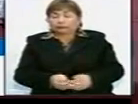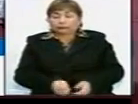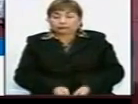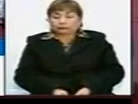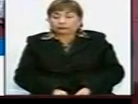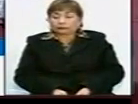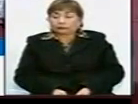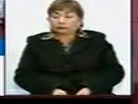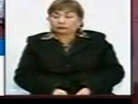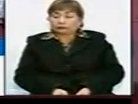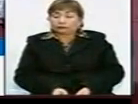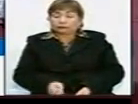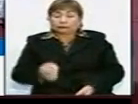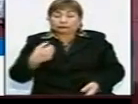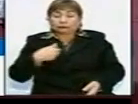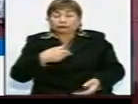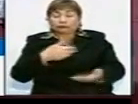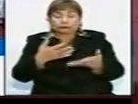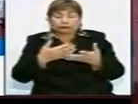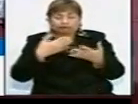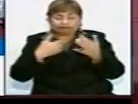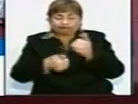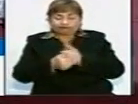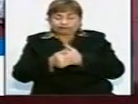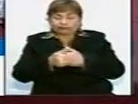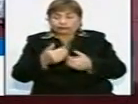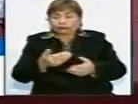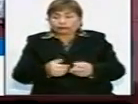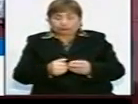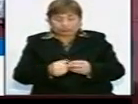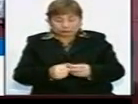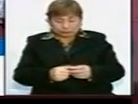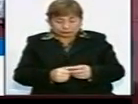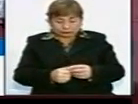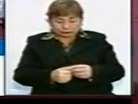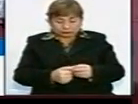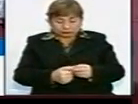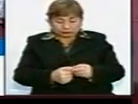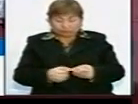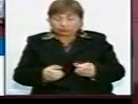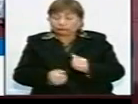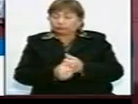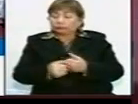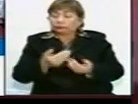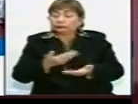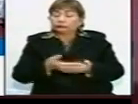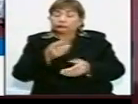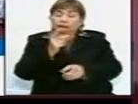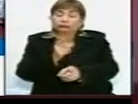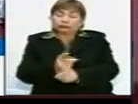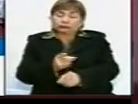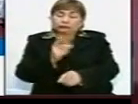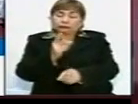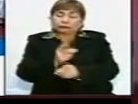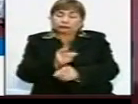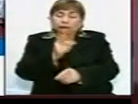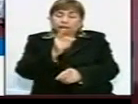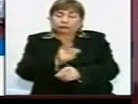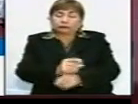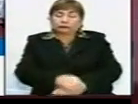nosotros estamos expuestos queramos o no según exista ese asesor a escenarios de riesgos de manera permanente